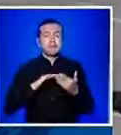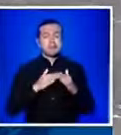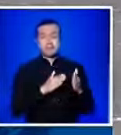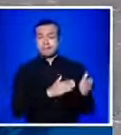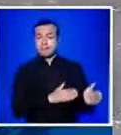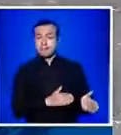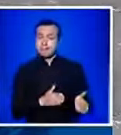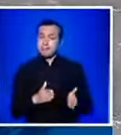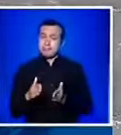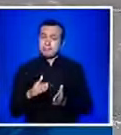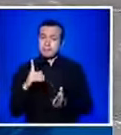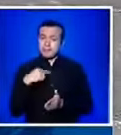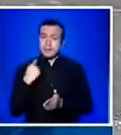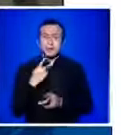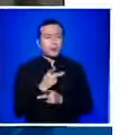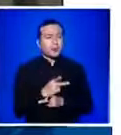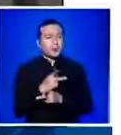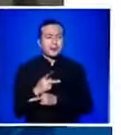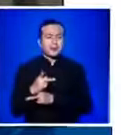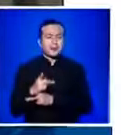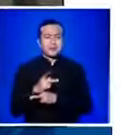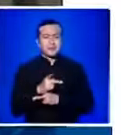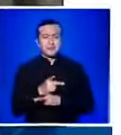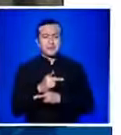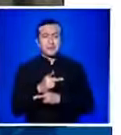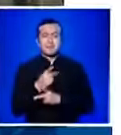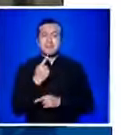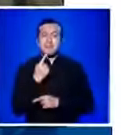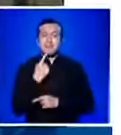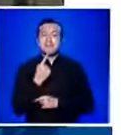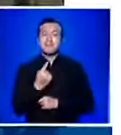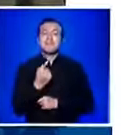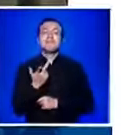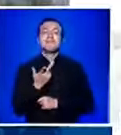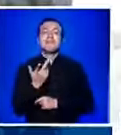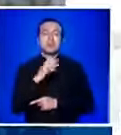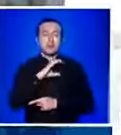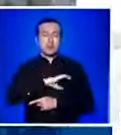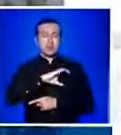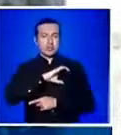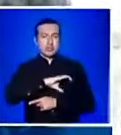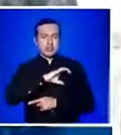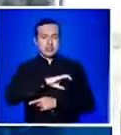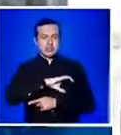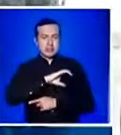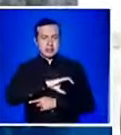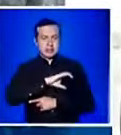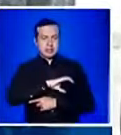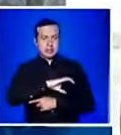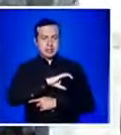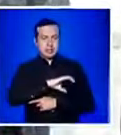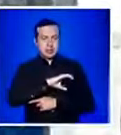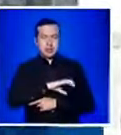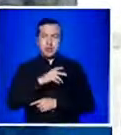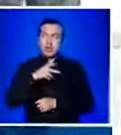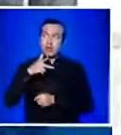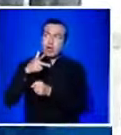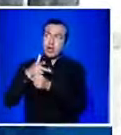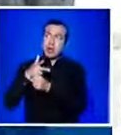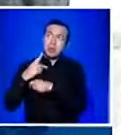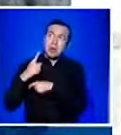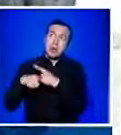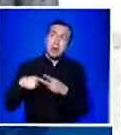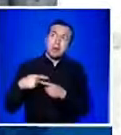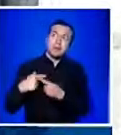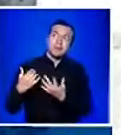organizada y entre todos se cuidan. Nos ofrecieron las cámaras del municipio, pero dijimos, ¿cuándo nos van